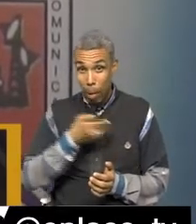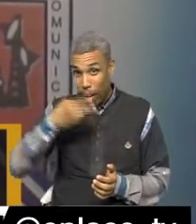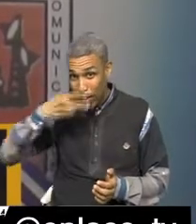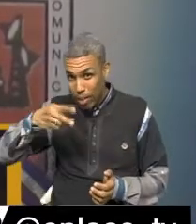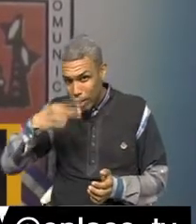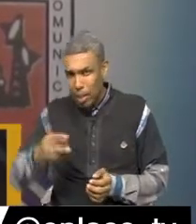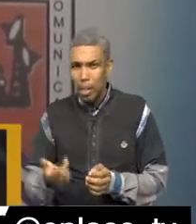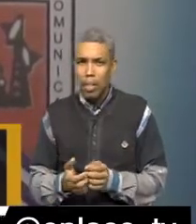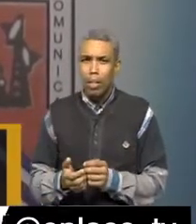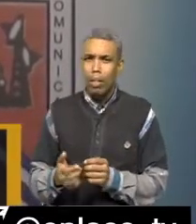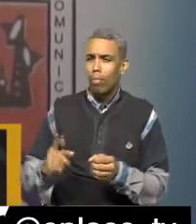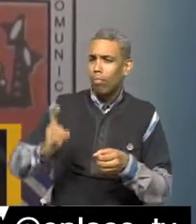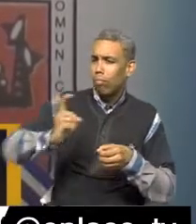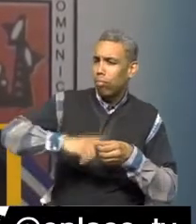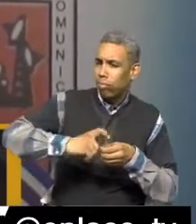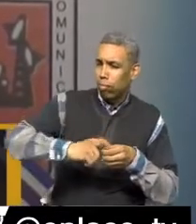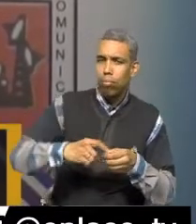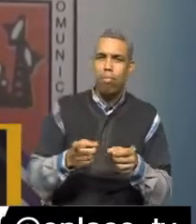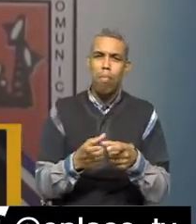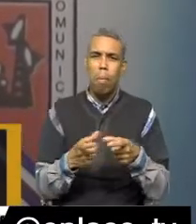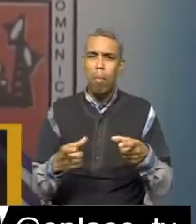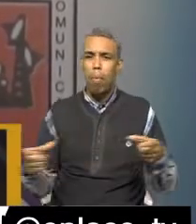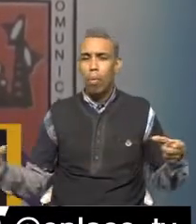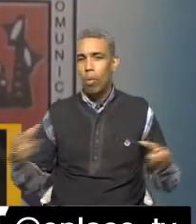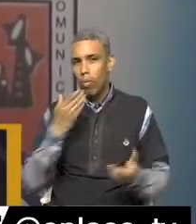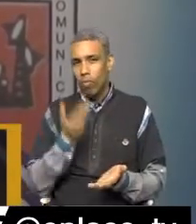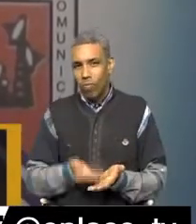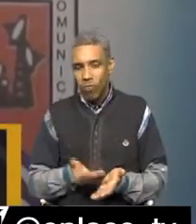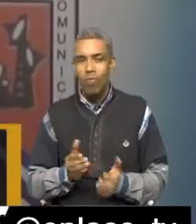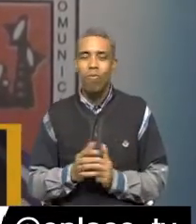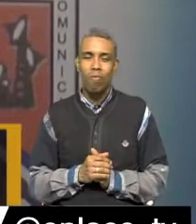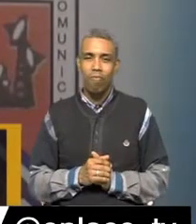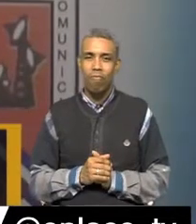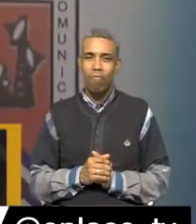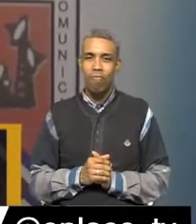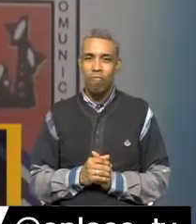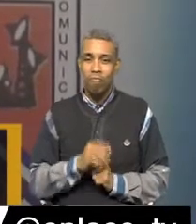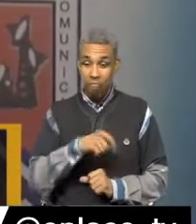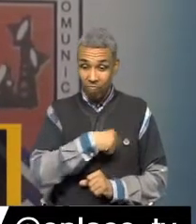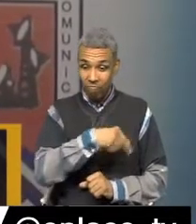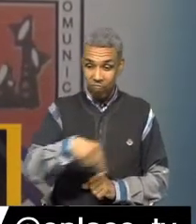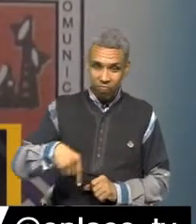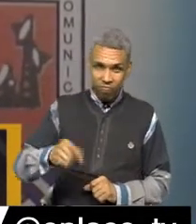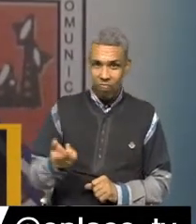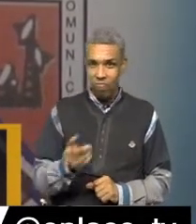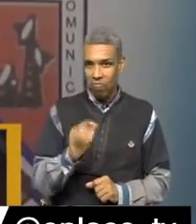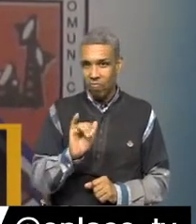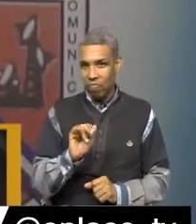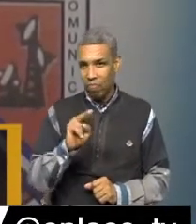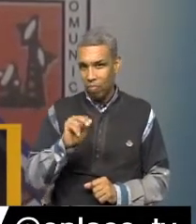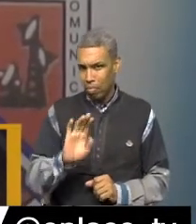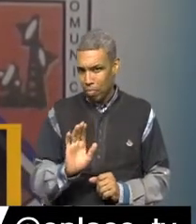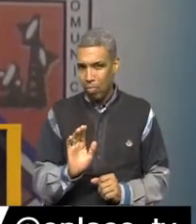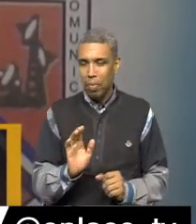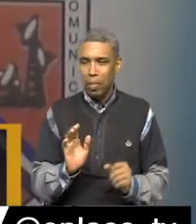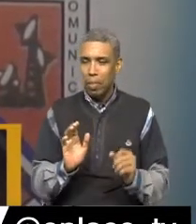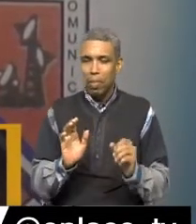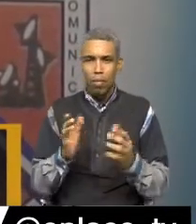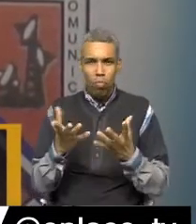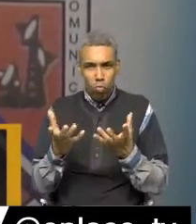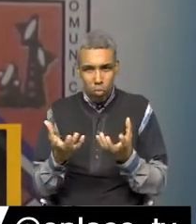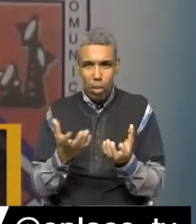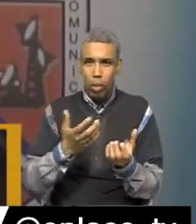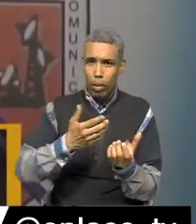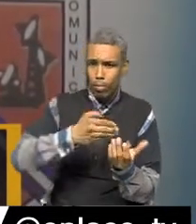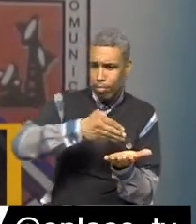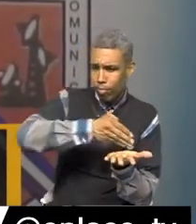nuestros estudiantes antiguos y también pues somos una alternativa para niños que buscan de pronto otra opción para estudiar.